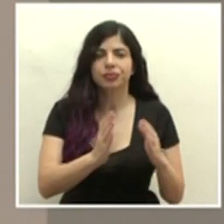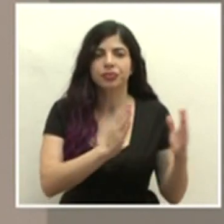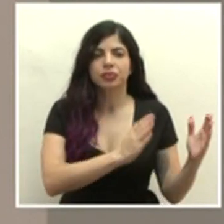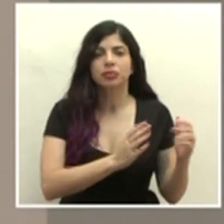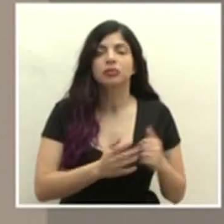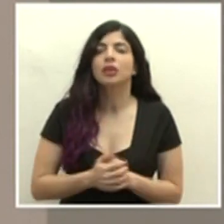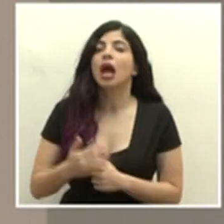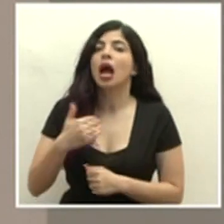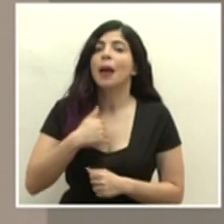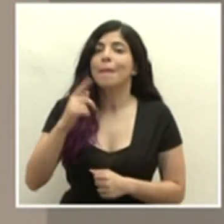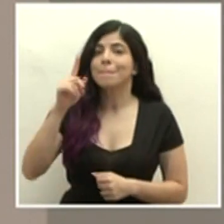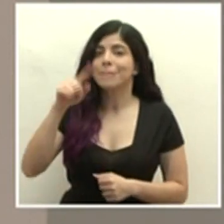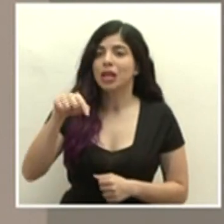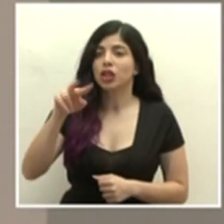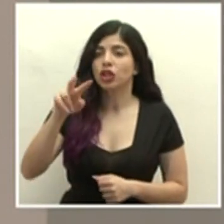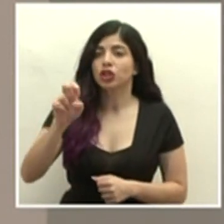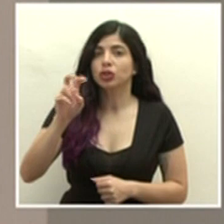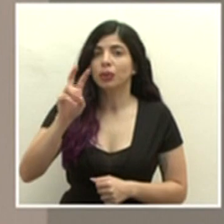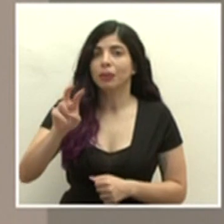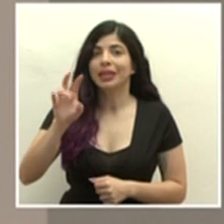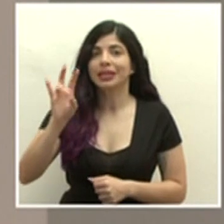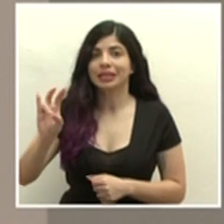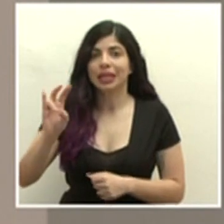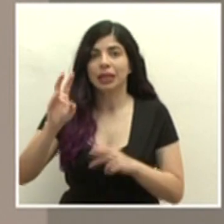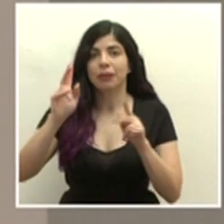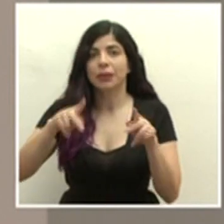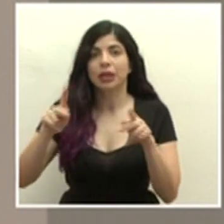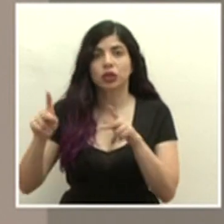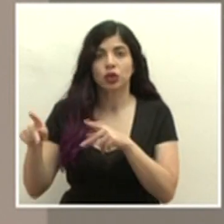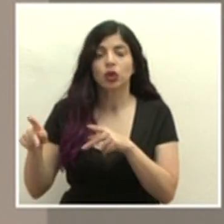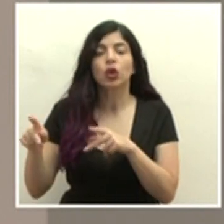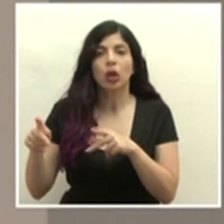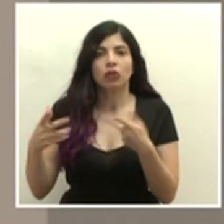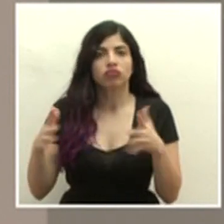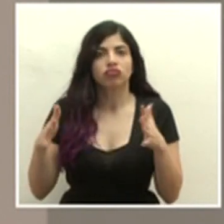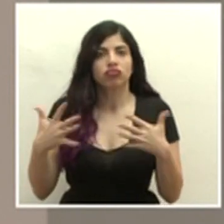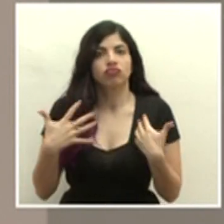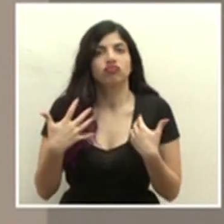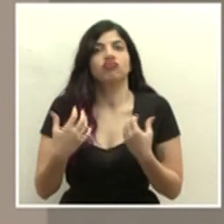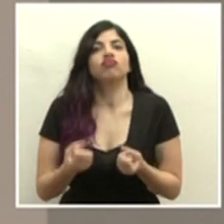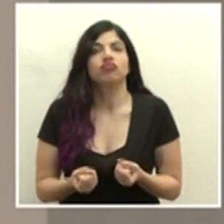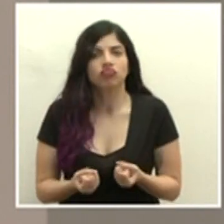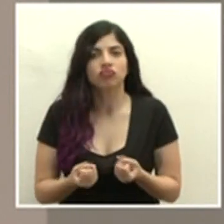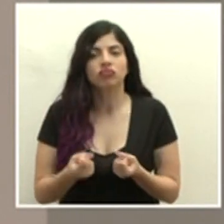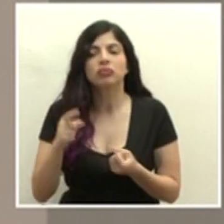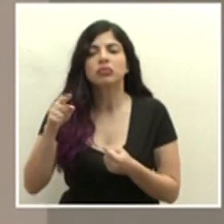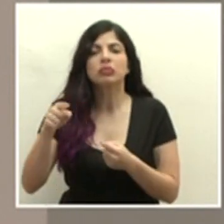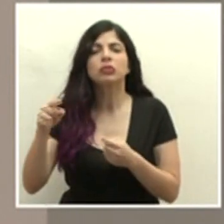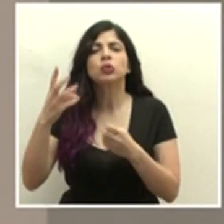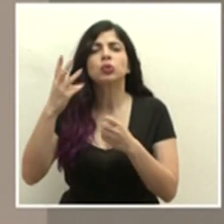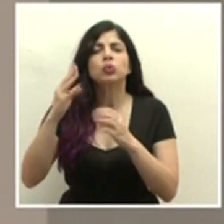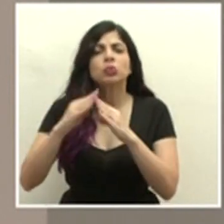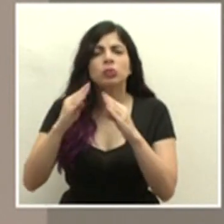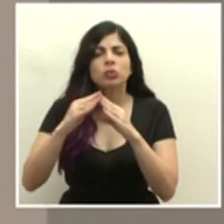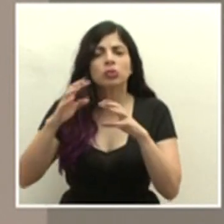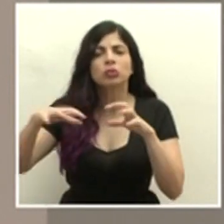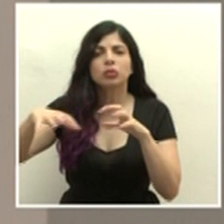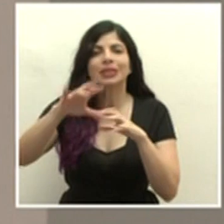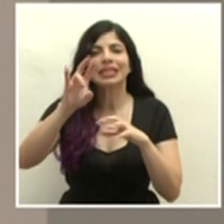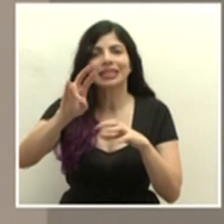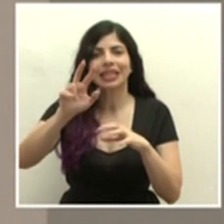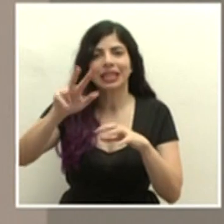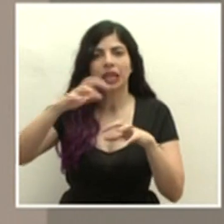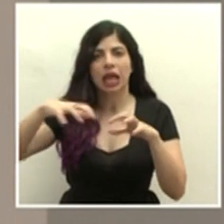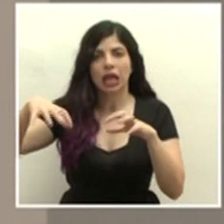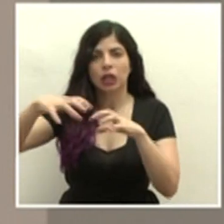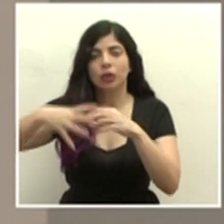registran 1.227 personas que ya están recuperadas y se distribuyen en 73 cantones.